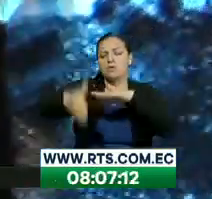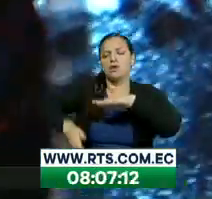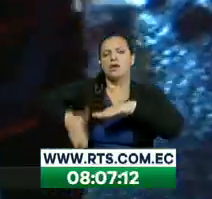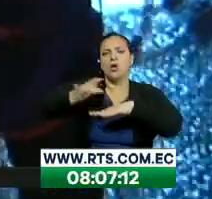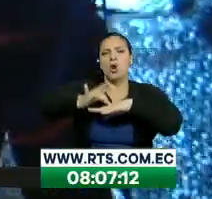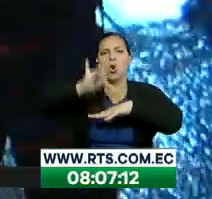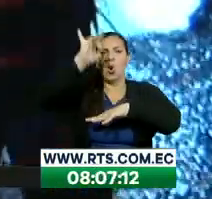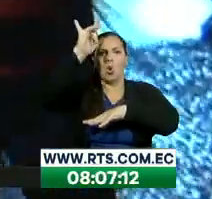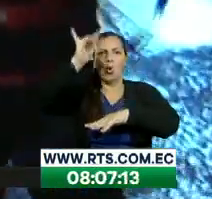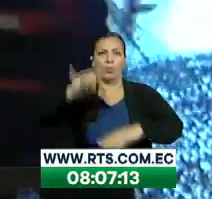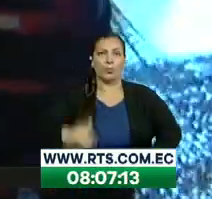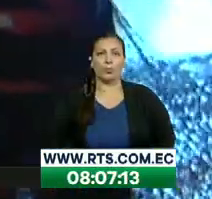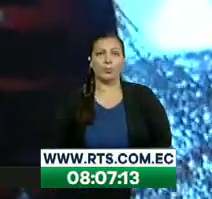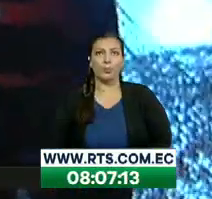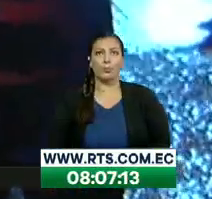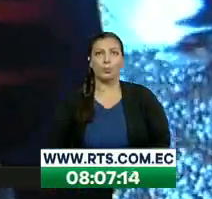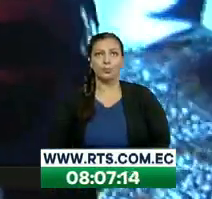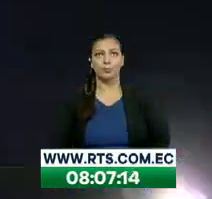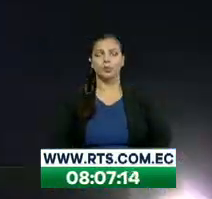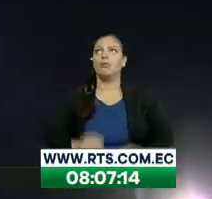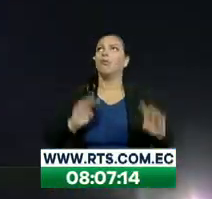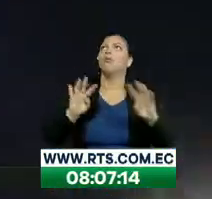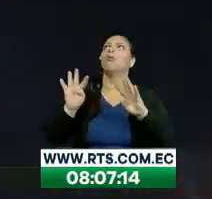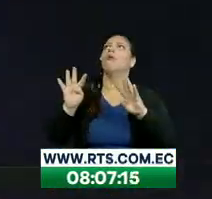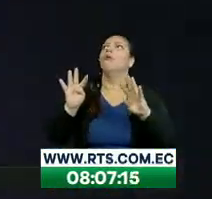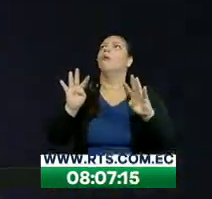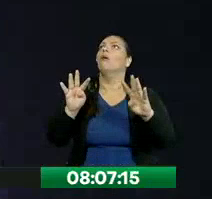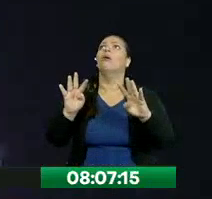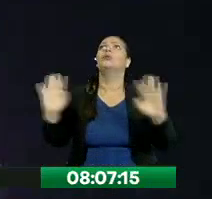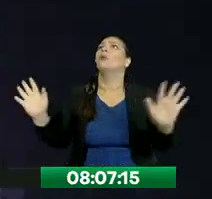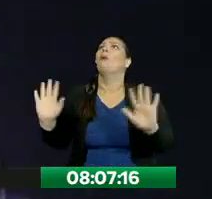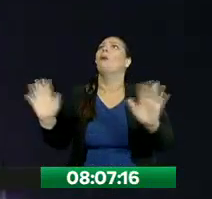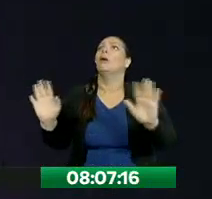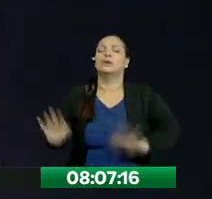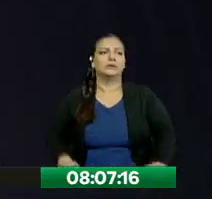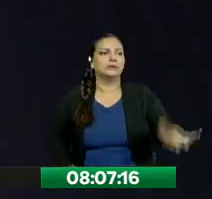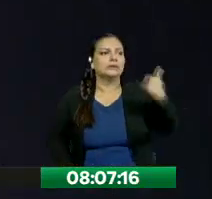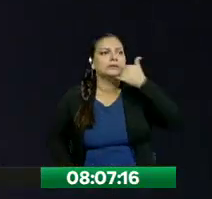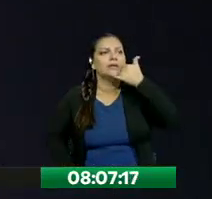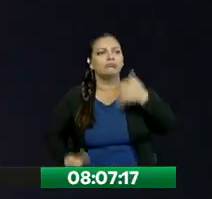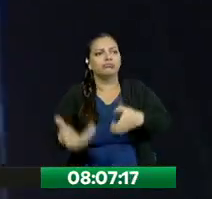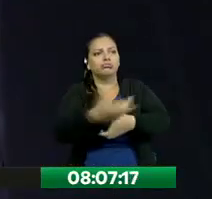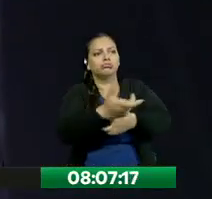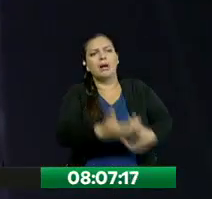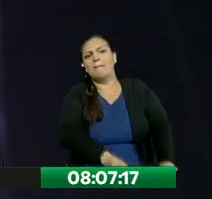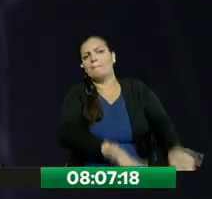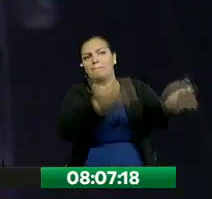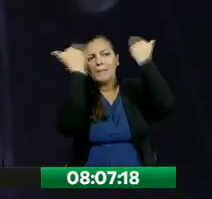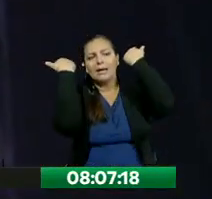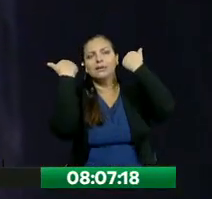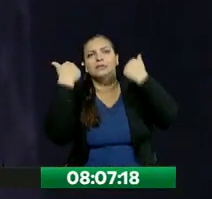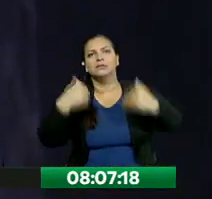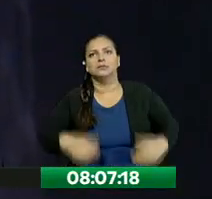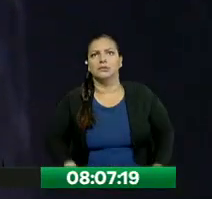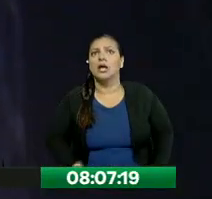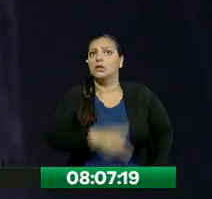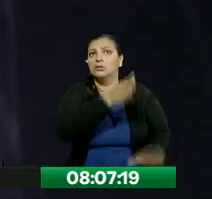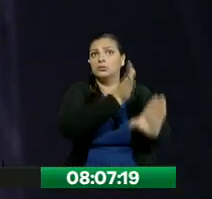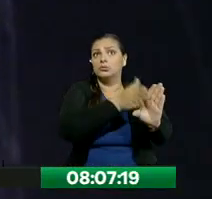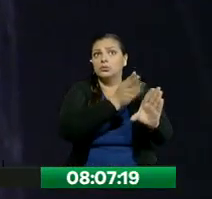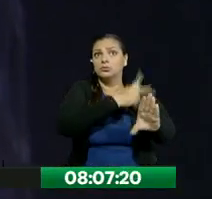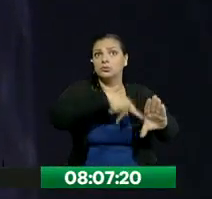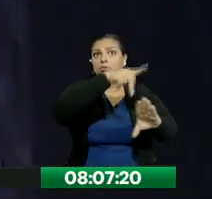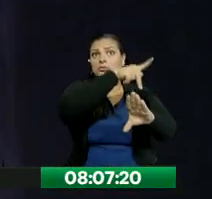Guayaquil. Quienes observaron esta escena llamaron a los bomberos, y ellos a través de su unidad especial de psicólogos